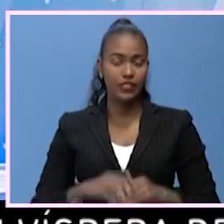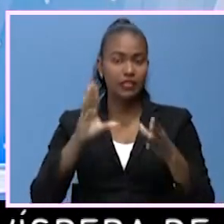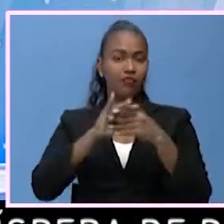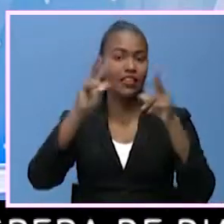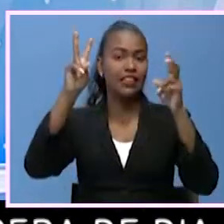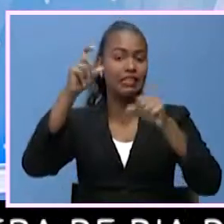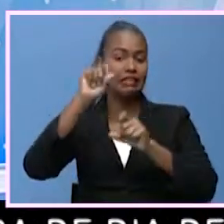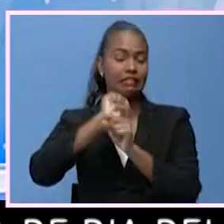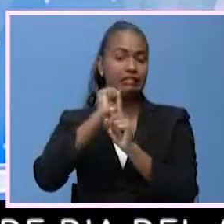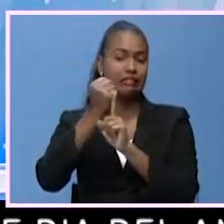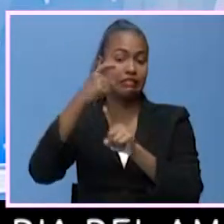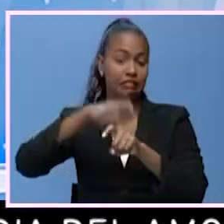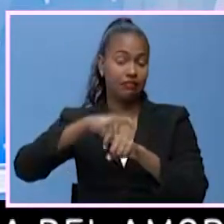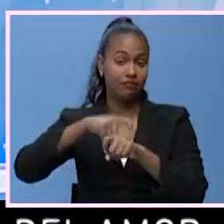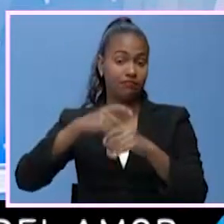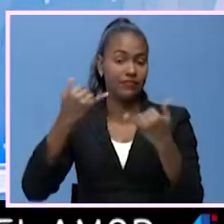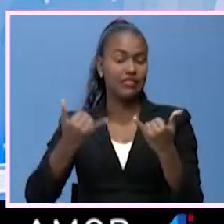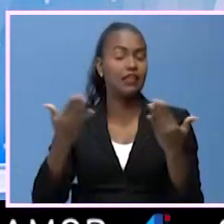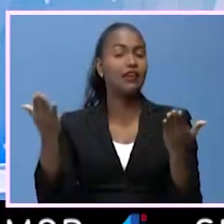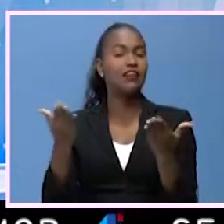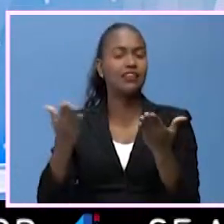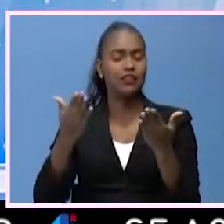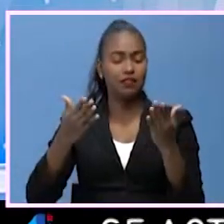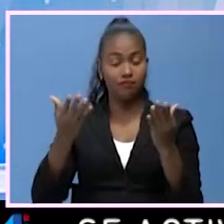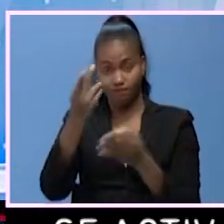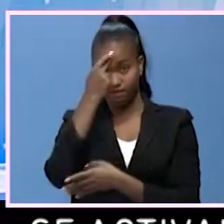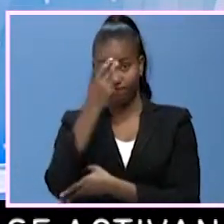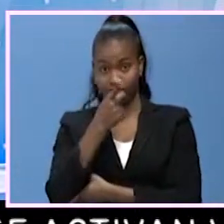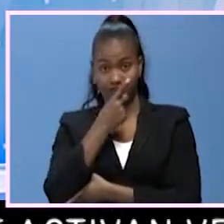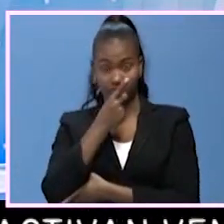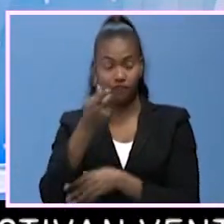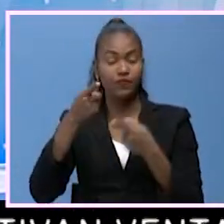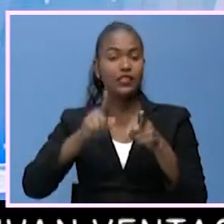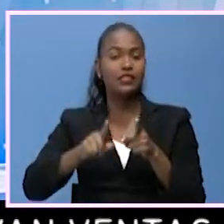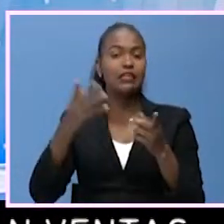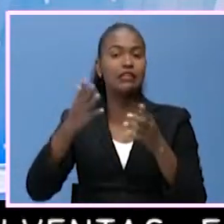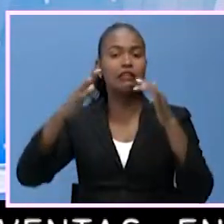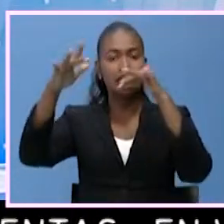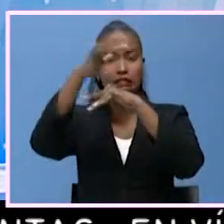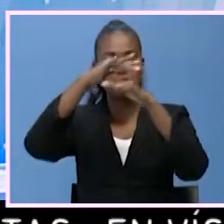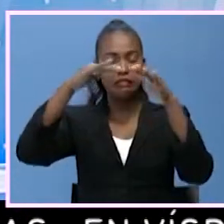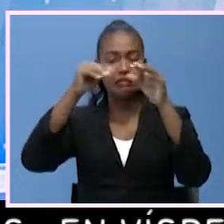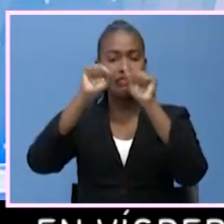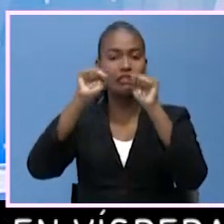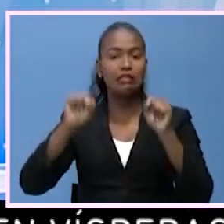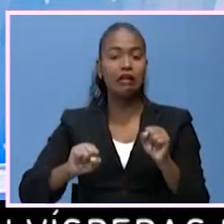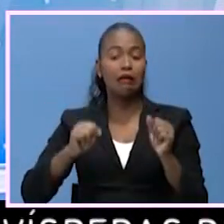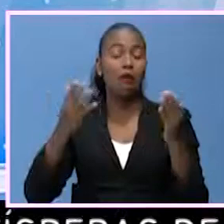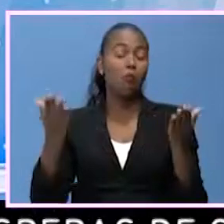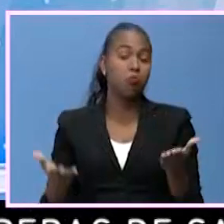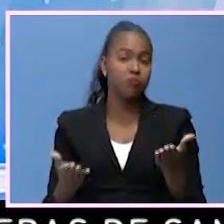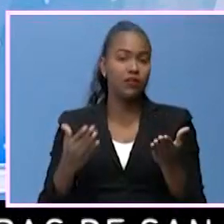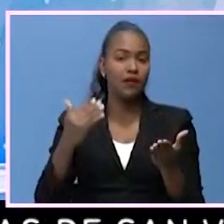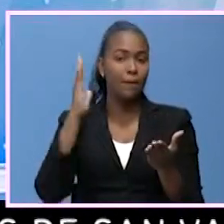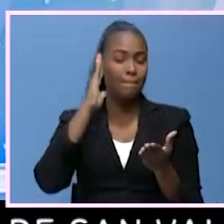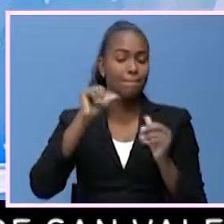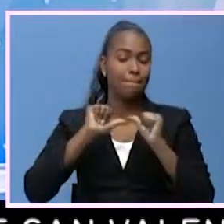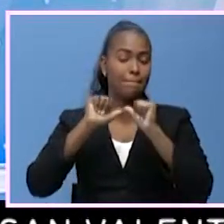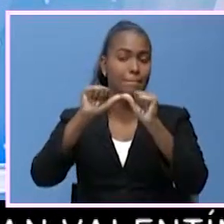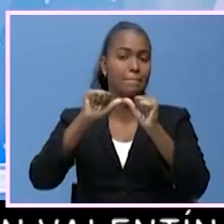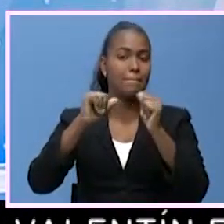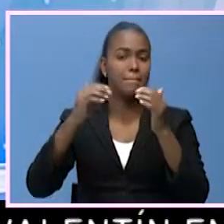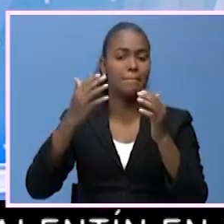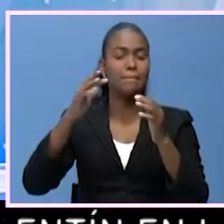Hablamos del tiempo, y es que las condiciones precisamente del tiempo sobre la República Dominicana se encuentran bajo los efectos de un sistema de alta presión, el cual mantendrá un